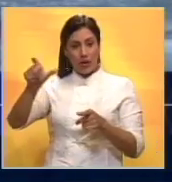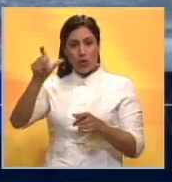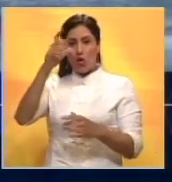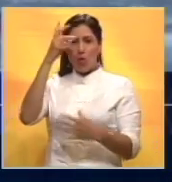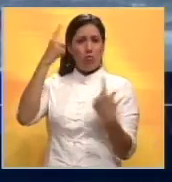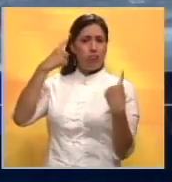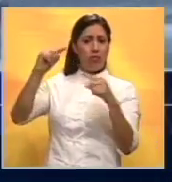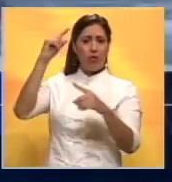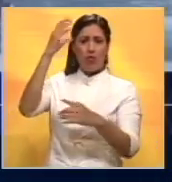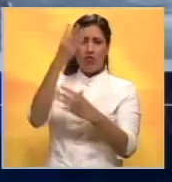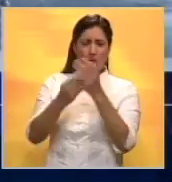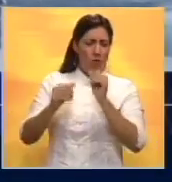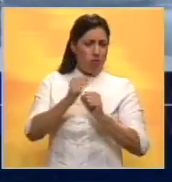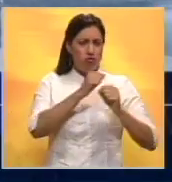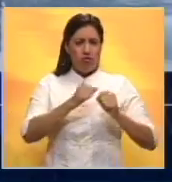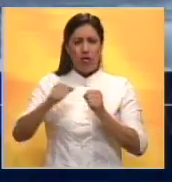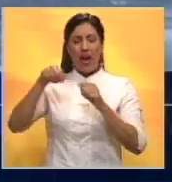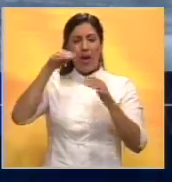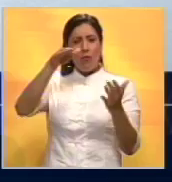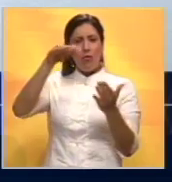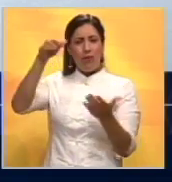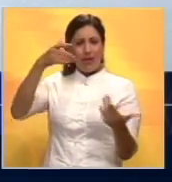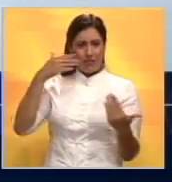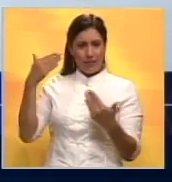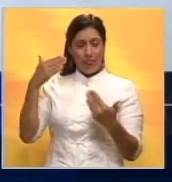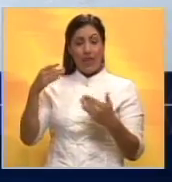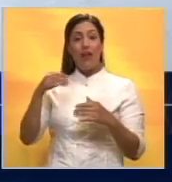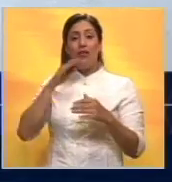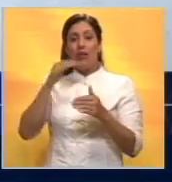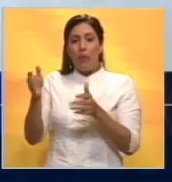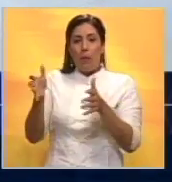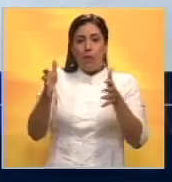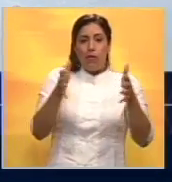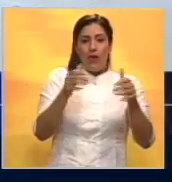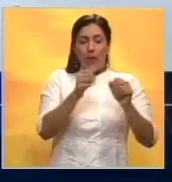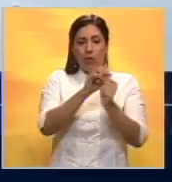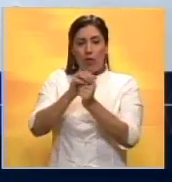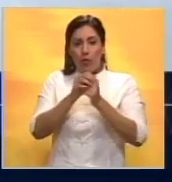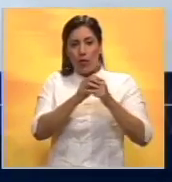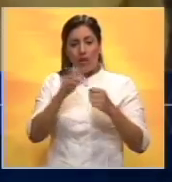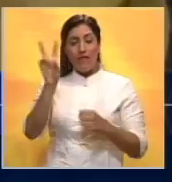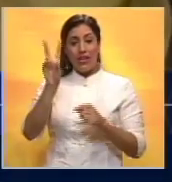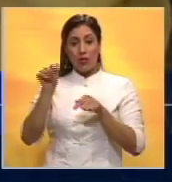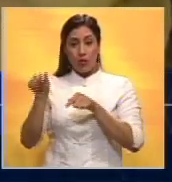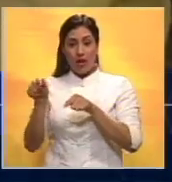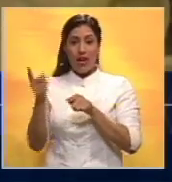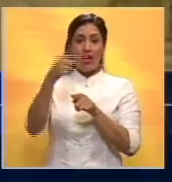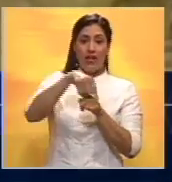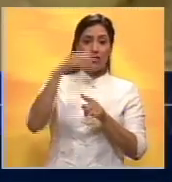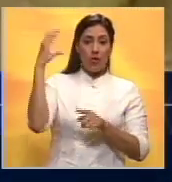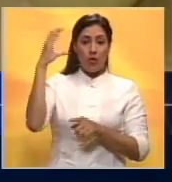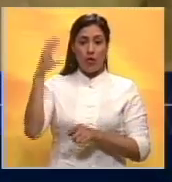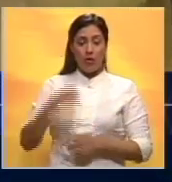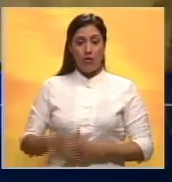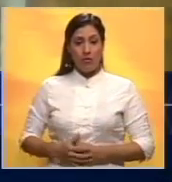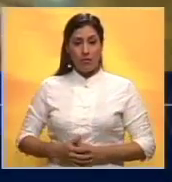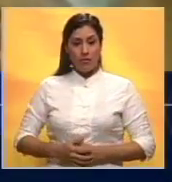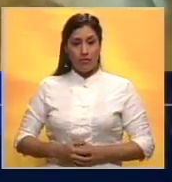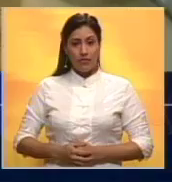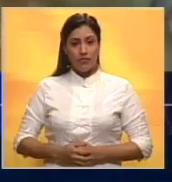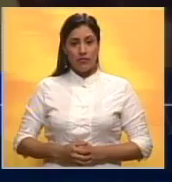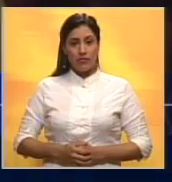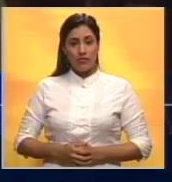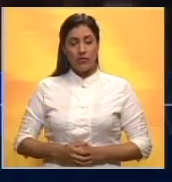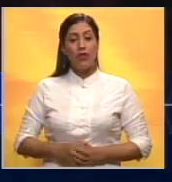dejaron abandonadas las canoas con galones de combustible que acababan de cruzar el río desde Venezuela